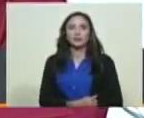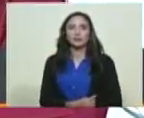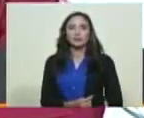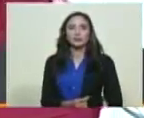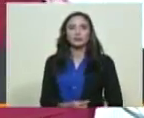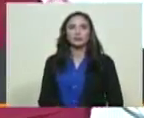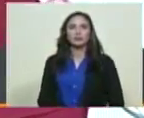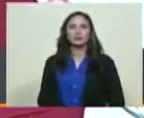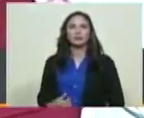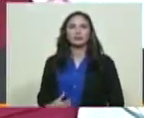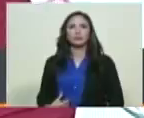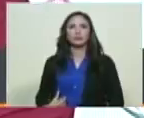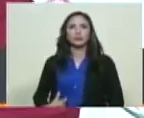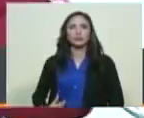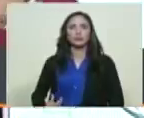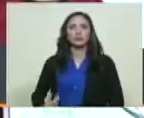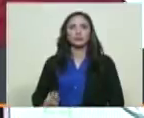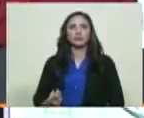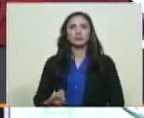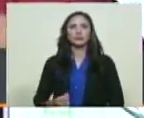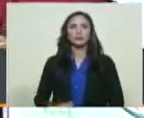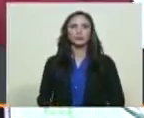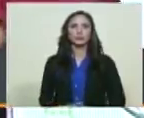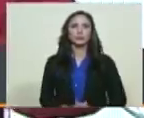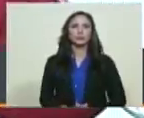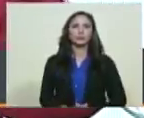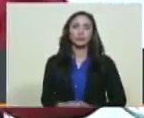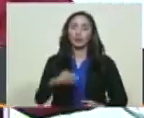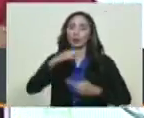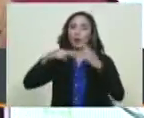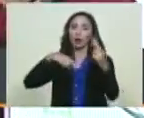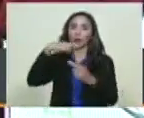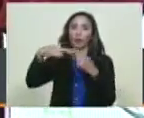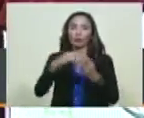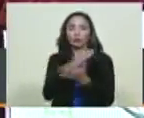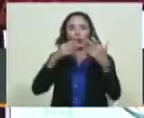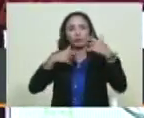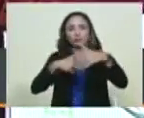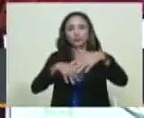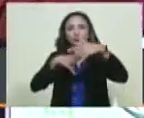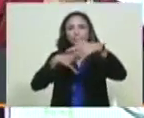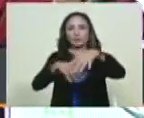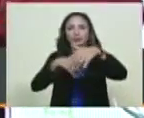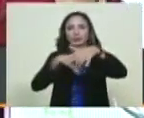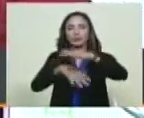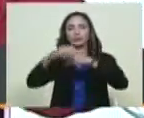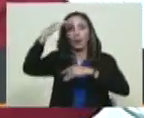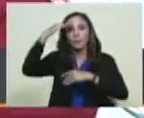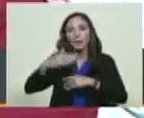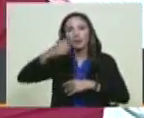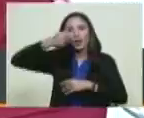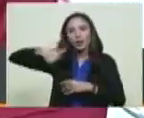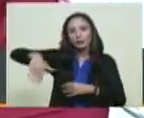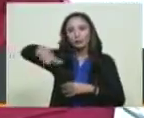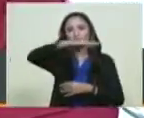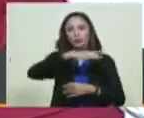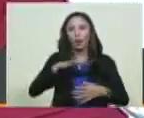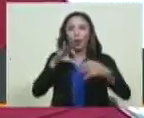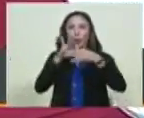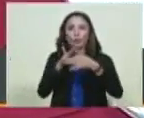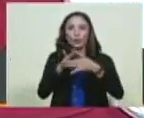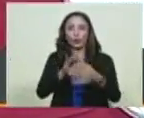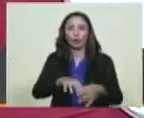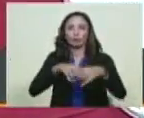2002 una revolución cívico militar de profundo carácter popular y democrático que